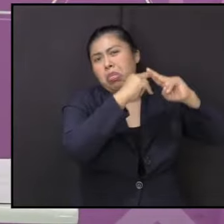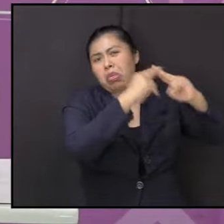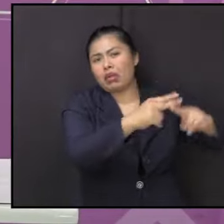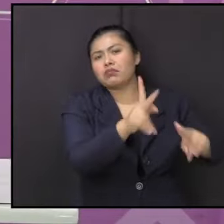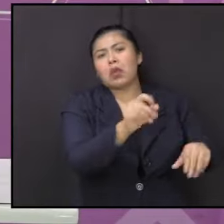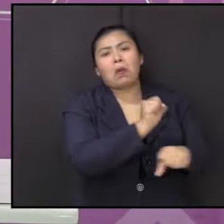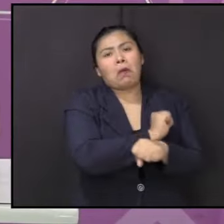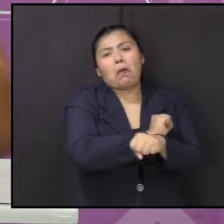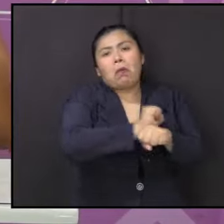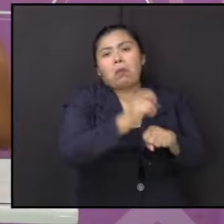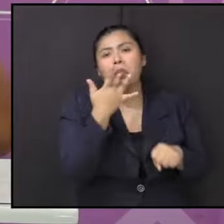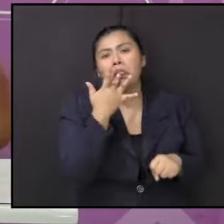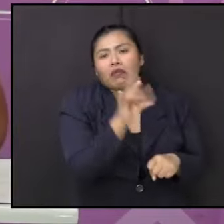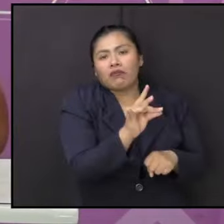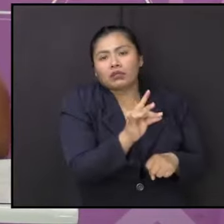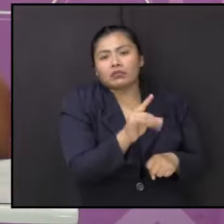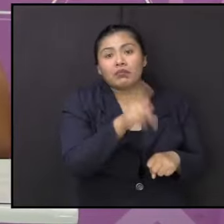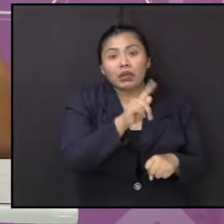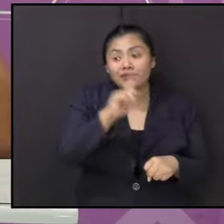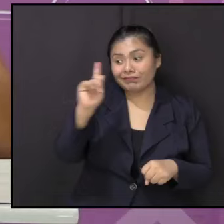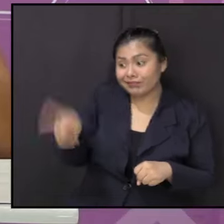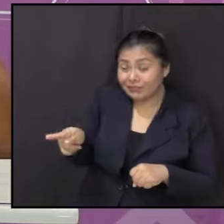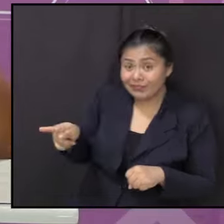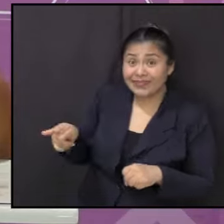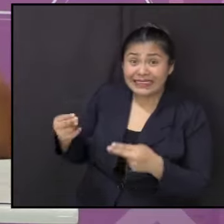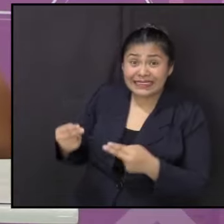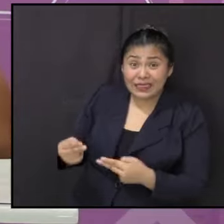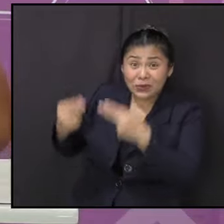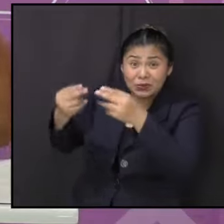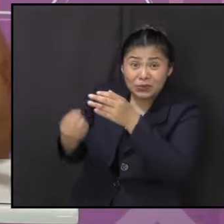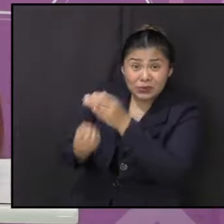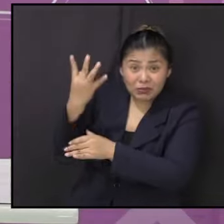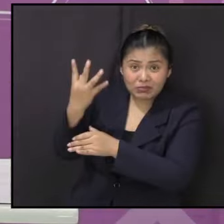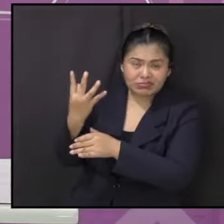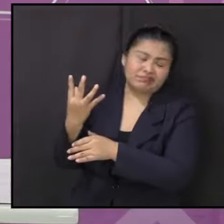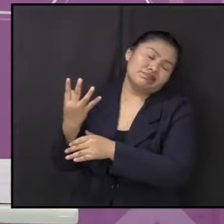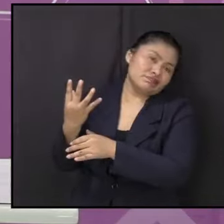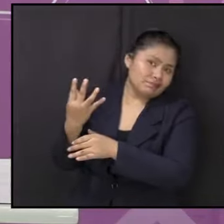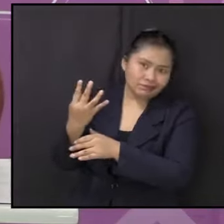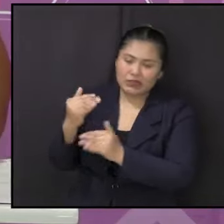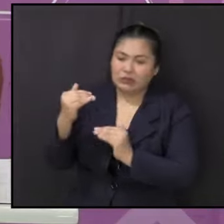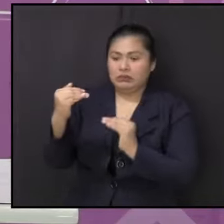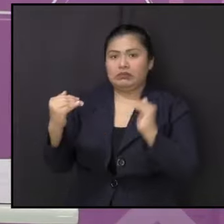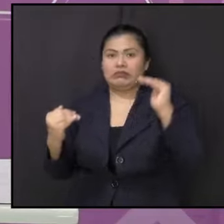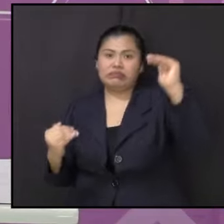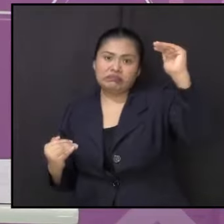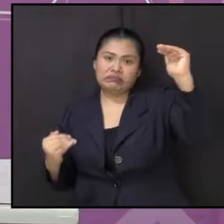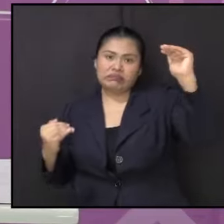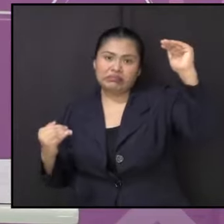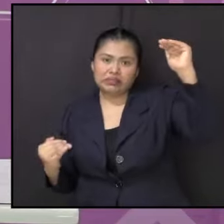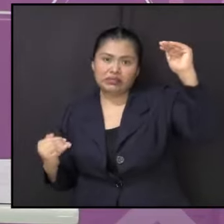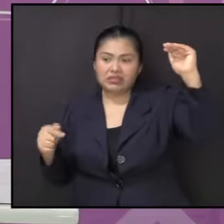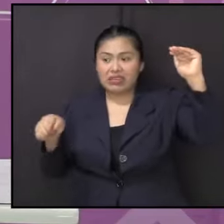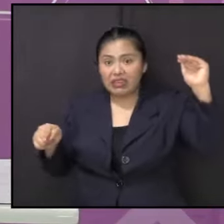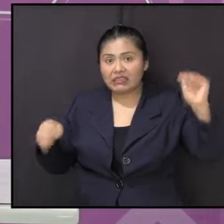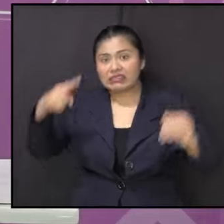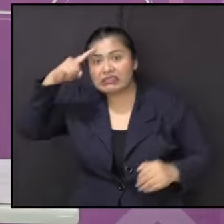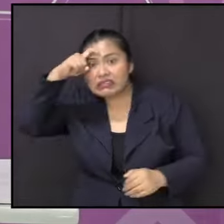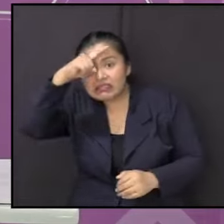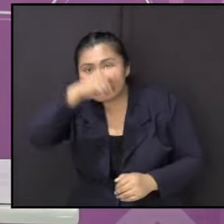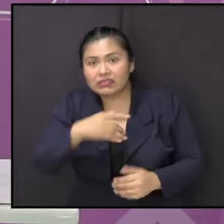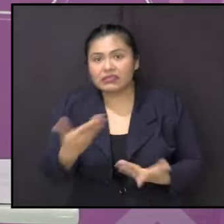sencillo a que alguien que es un emprendimiento pequeño y que está en esta brecha de desigualdad donde está apenas instalándose. Ahora también